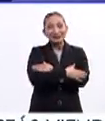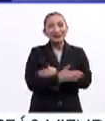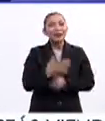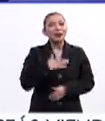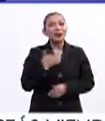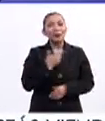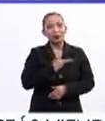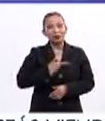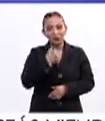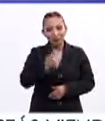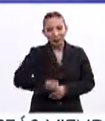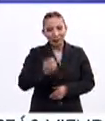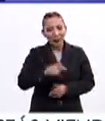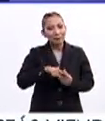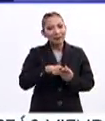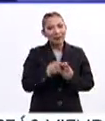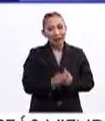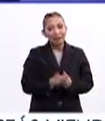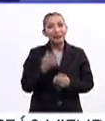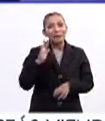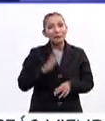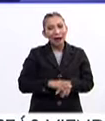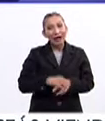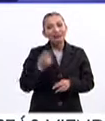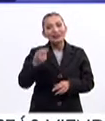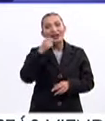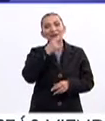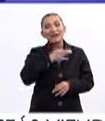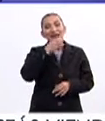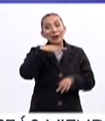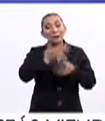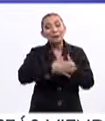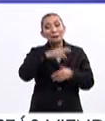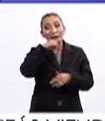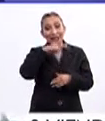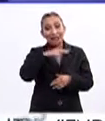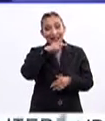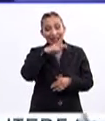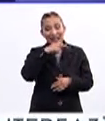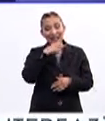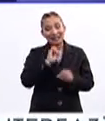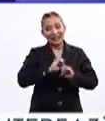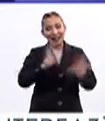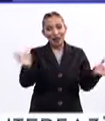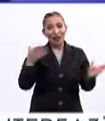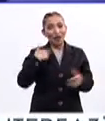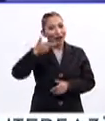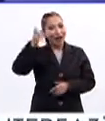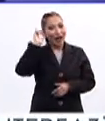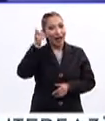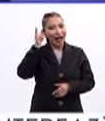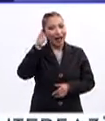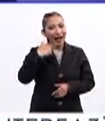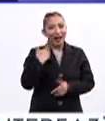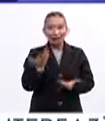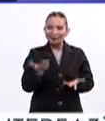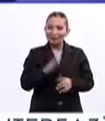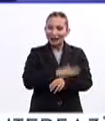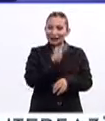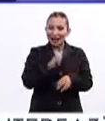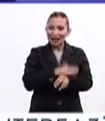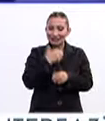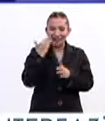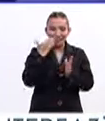que bueno, es un placer saludarlos, iniciamos cada vez más estas fiestas decembrinas. Y por supuesto les deseamos que pasen una